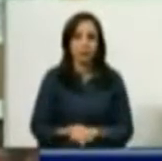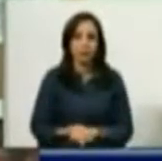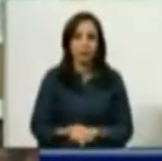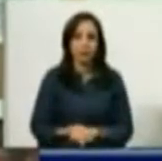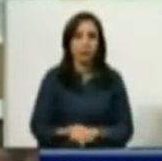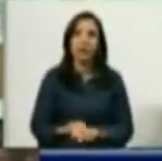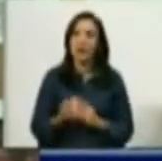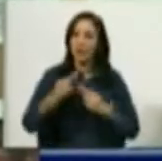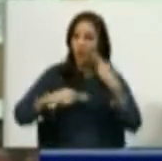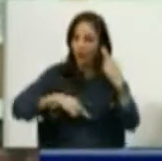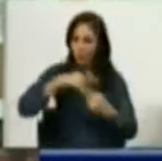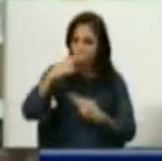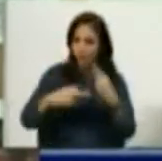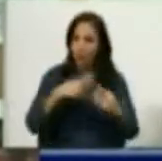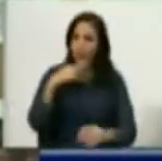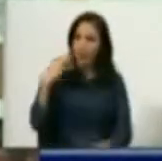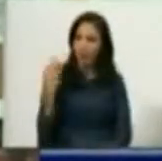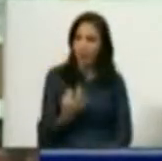revolucionaria